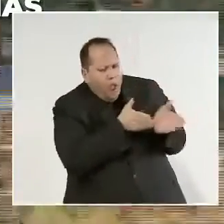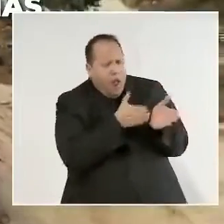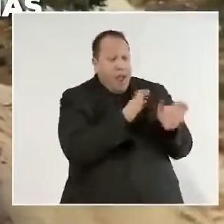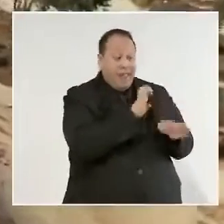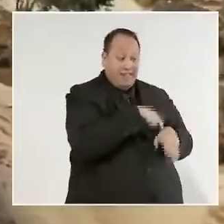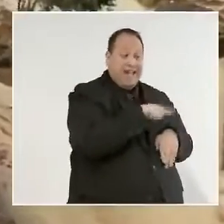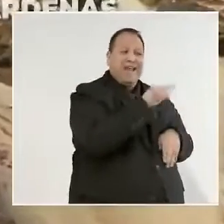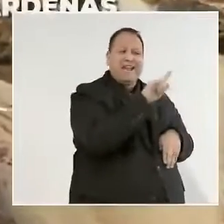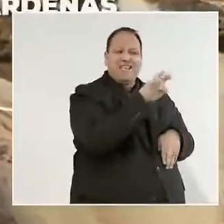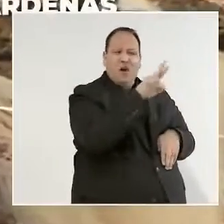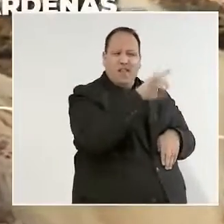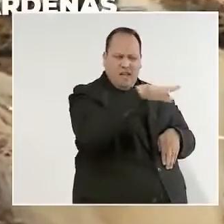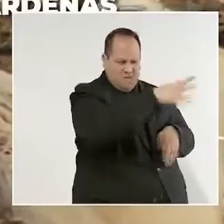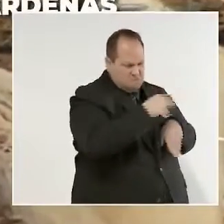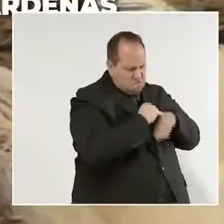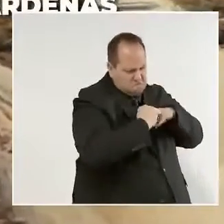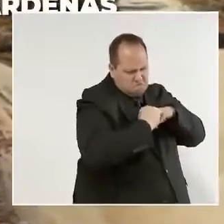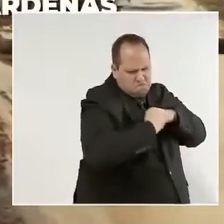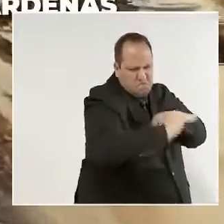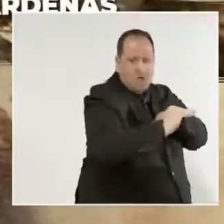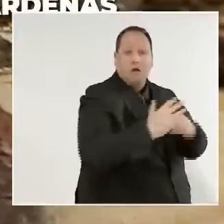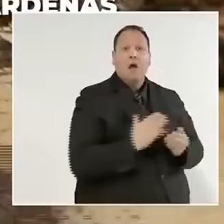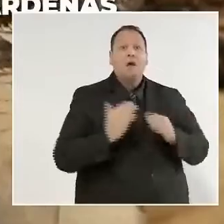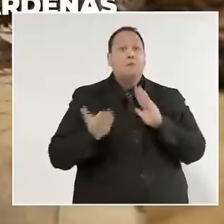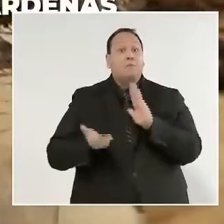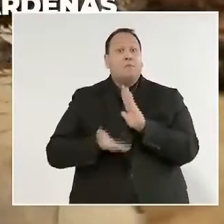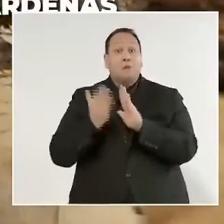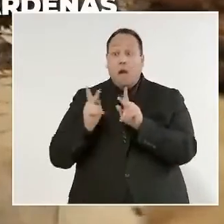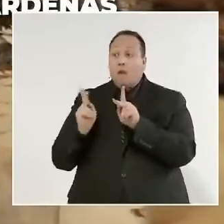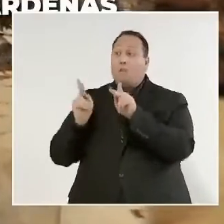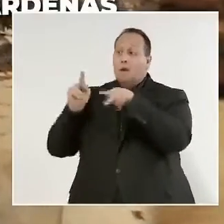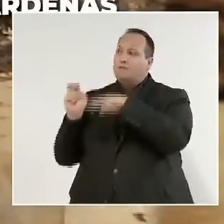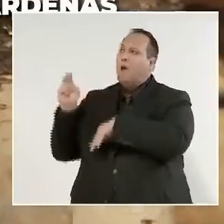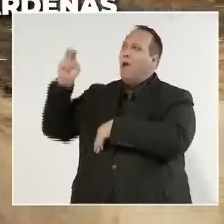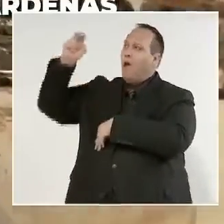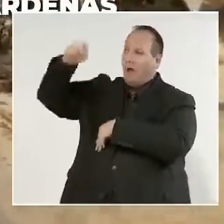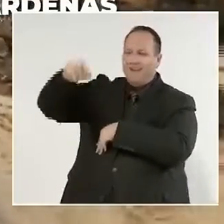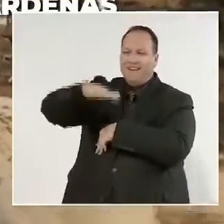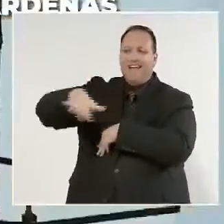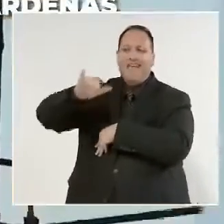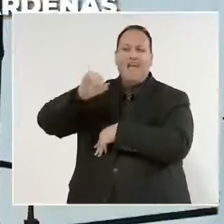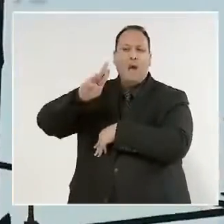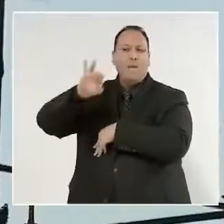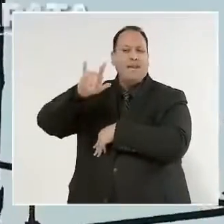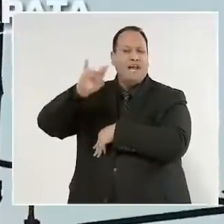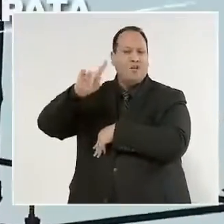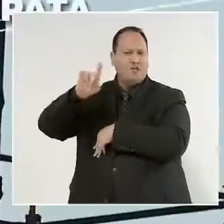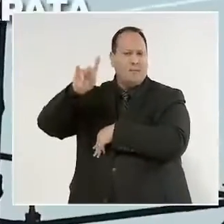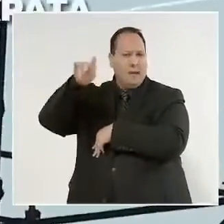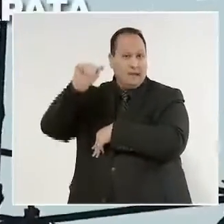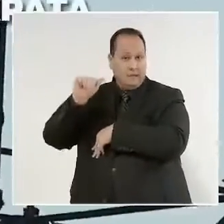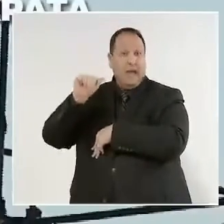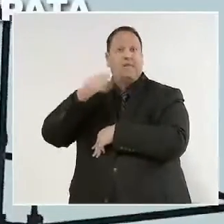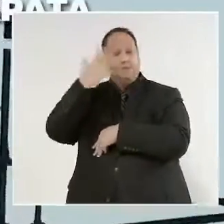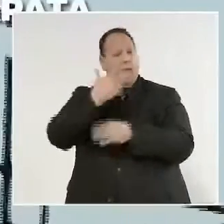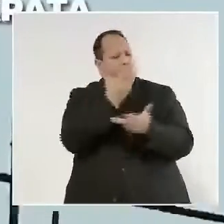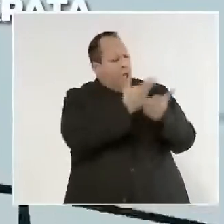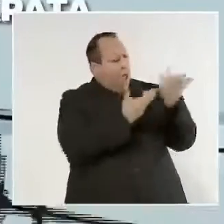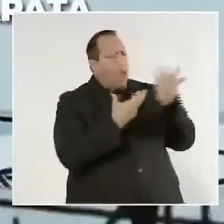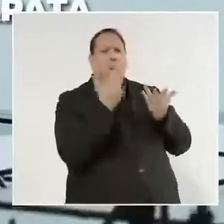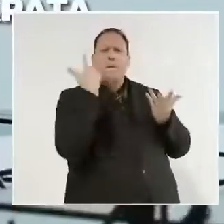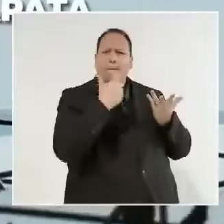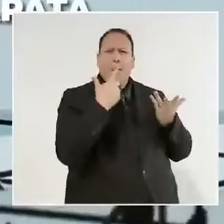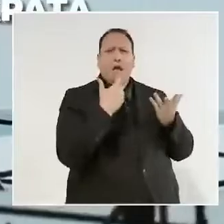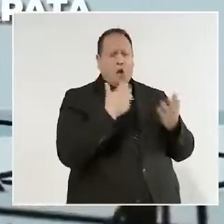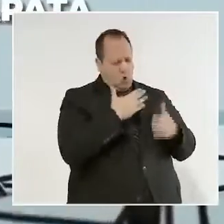Cárdenas. Proyecto de modernización carretera Ensenada Lázaro Cárdenas. Construcción de puente peatonal